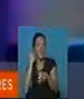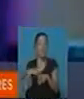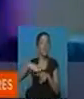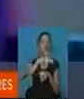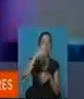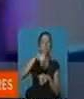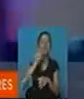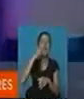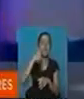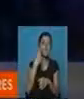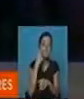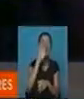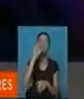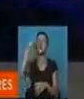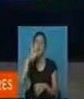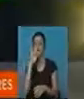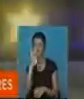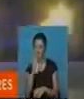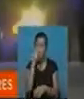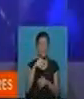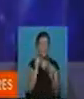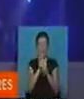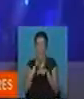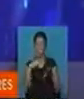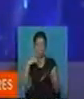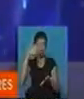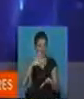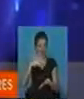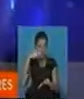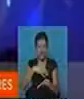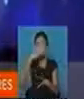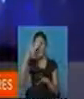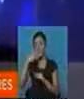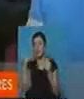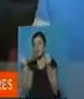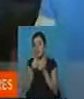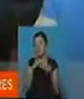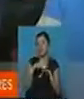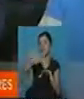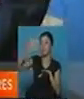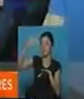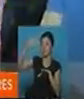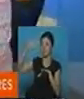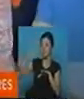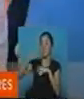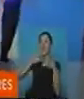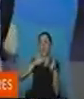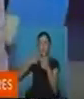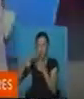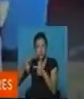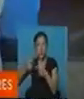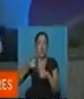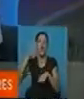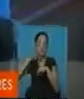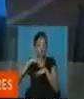Miami, es la más cruenta de la larga y permanentemente renovada lista de asesinatos masivos con armas de fuego en los